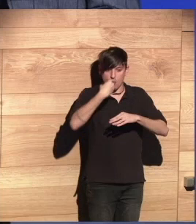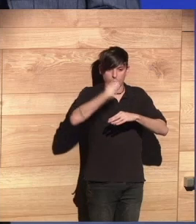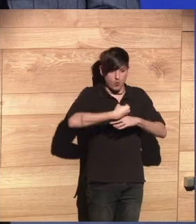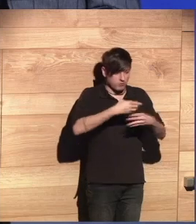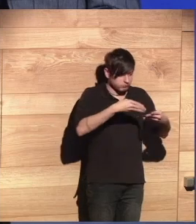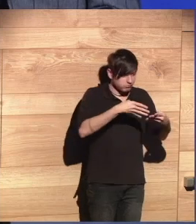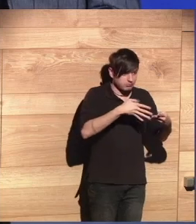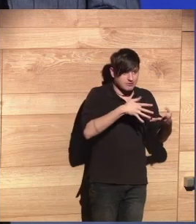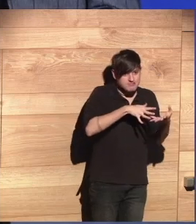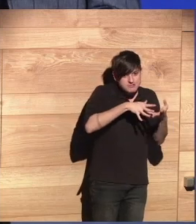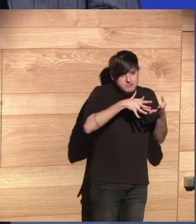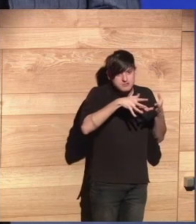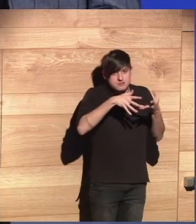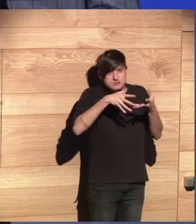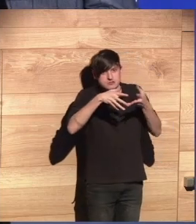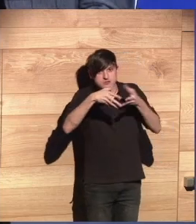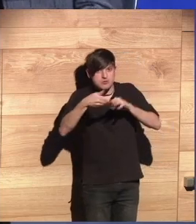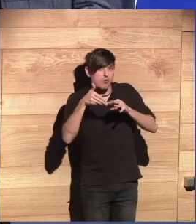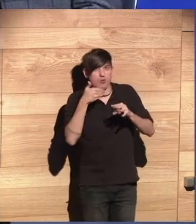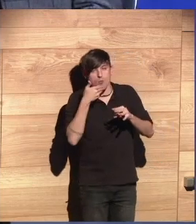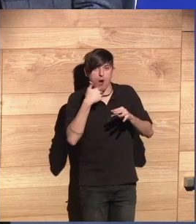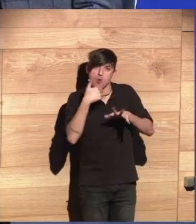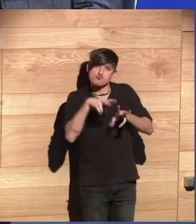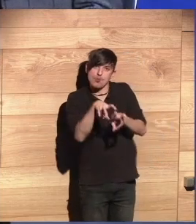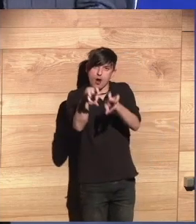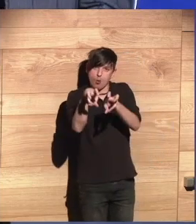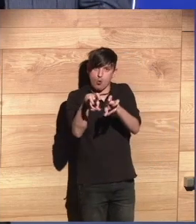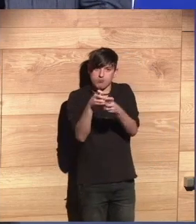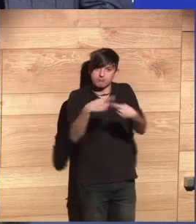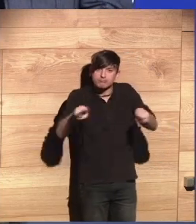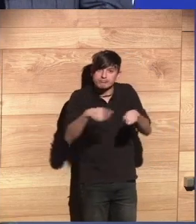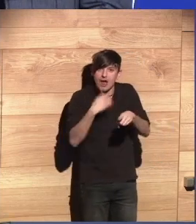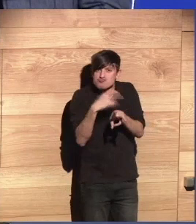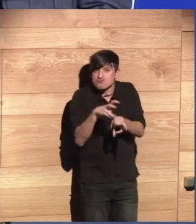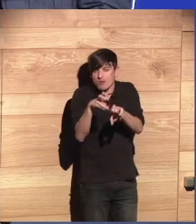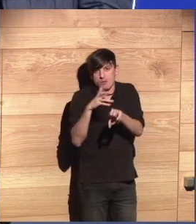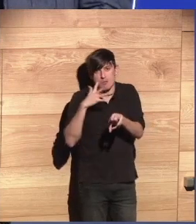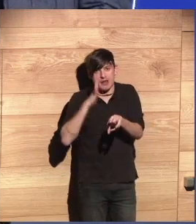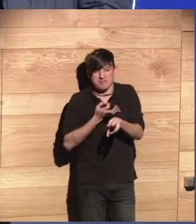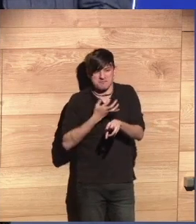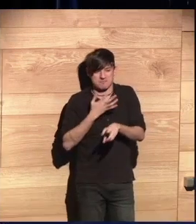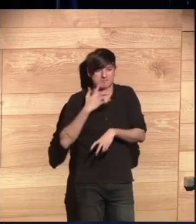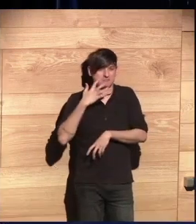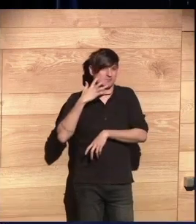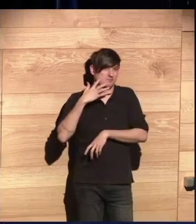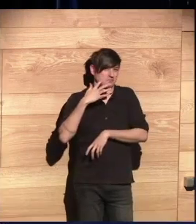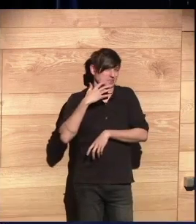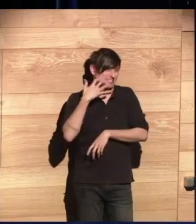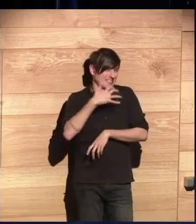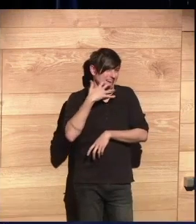aquello suene como si nunca hubiera sonado antes, ¿no? Y esto puede sonar un poco extraño, pero